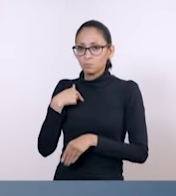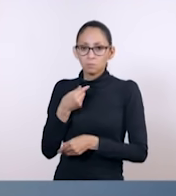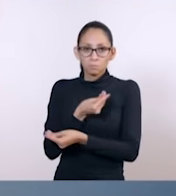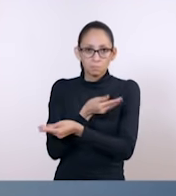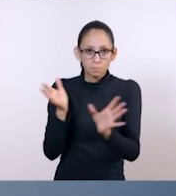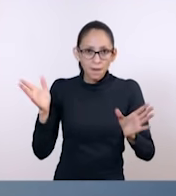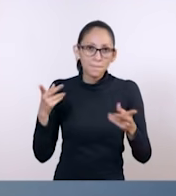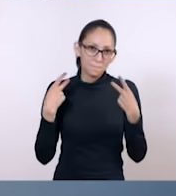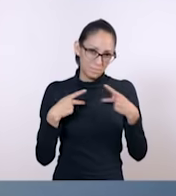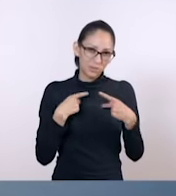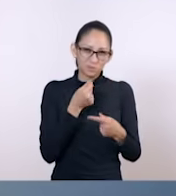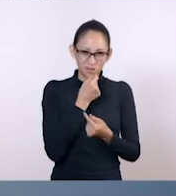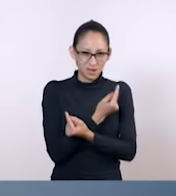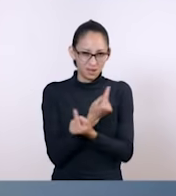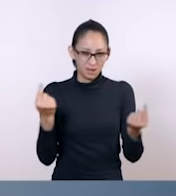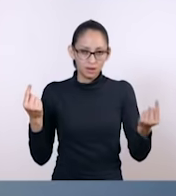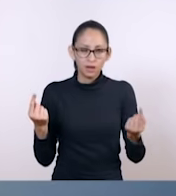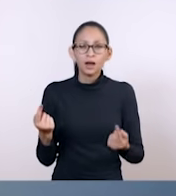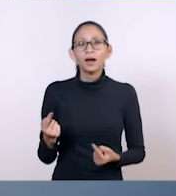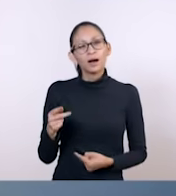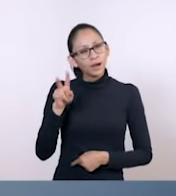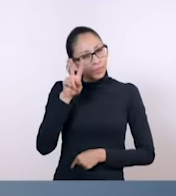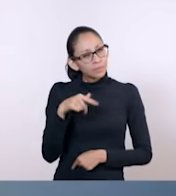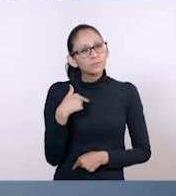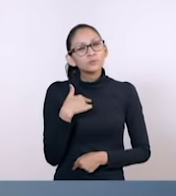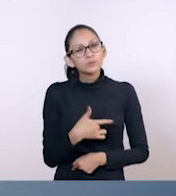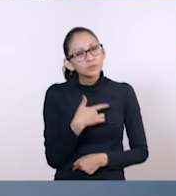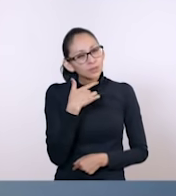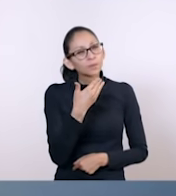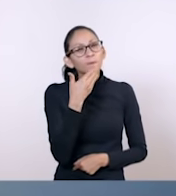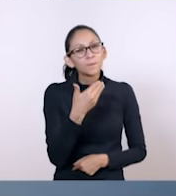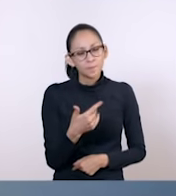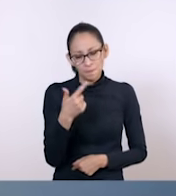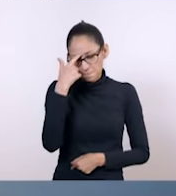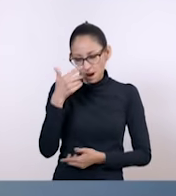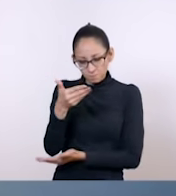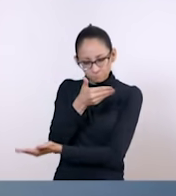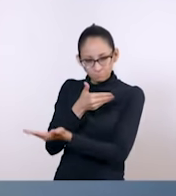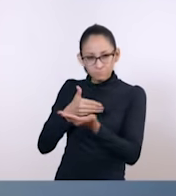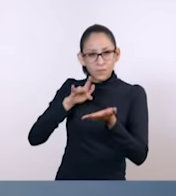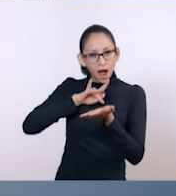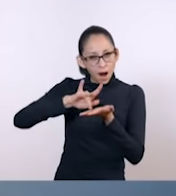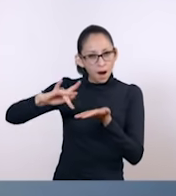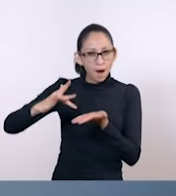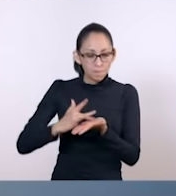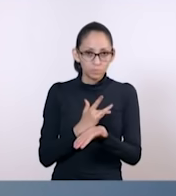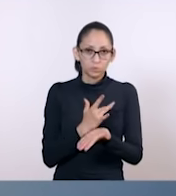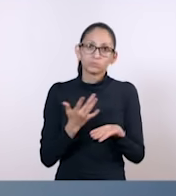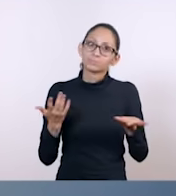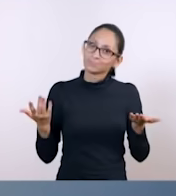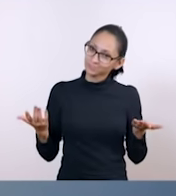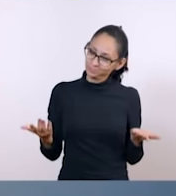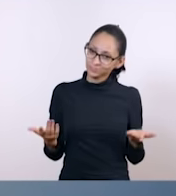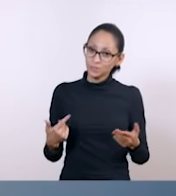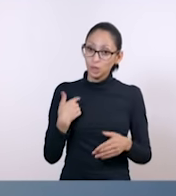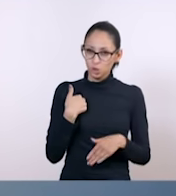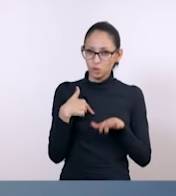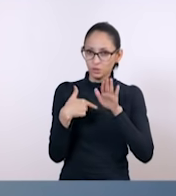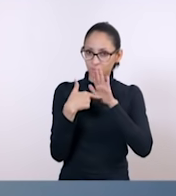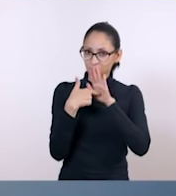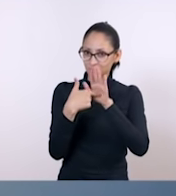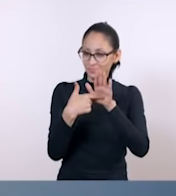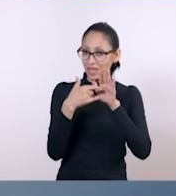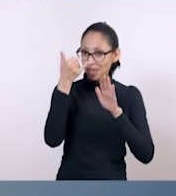es maravilloso. Qué bien se siente ayudarnos entre todas y todos, ¿no? Y te comparto esta imagen